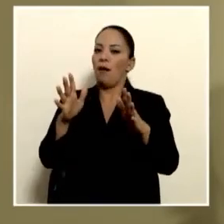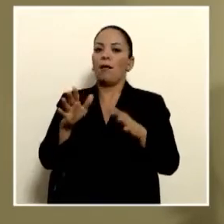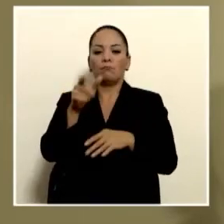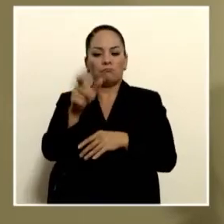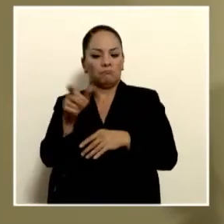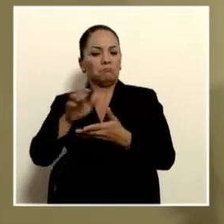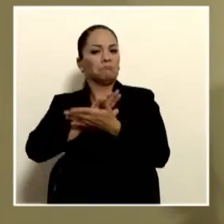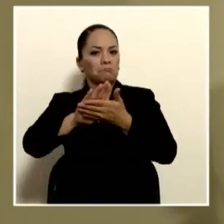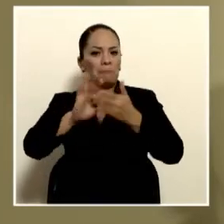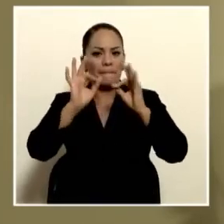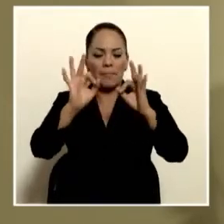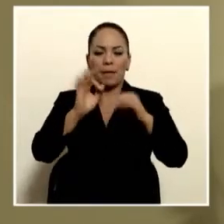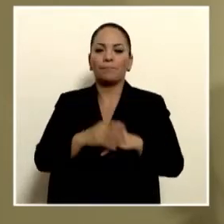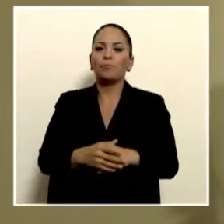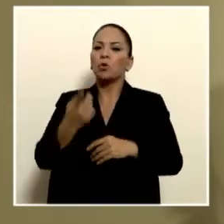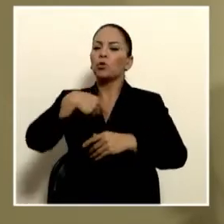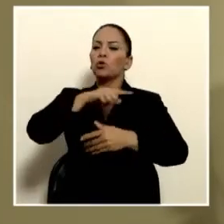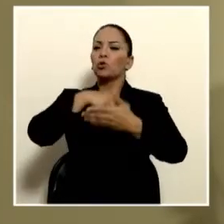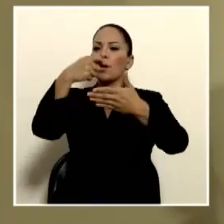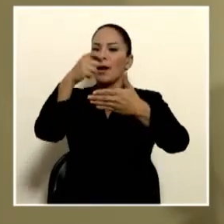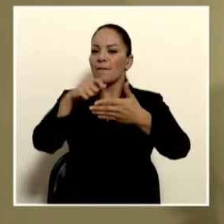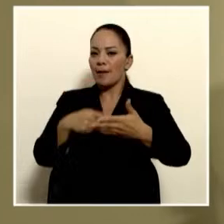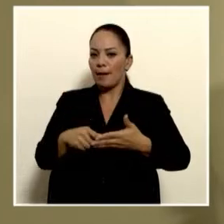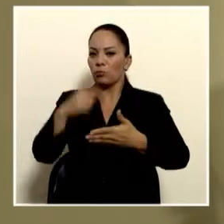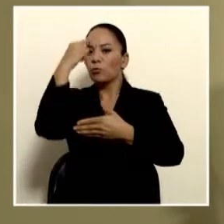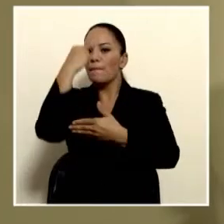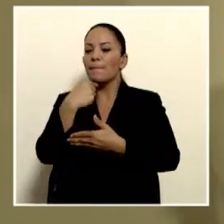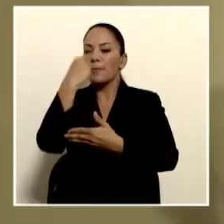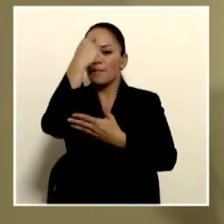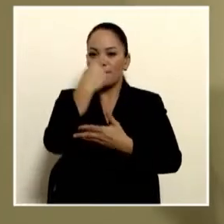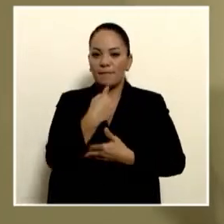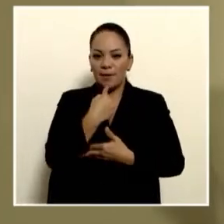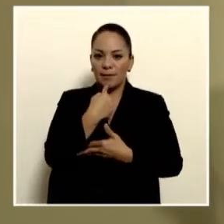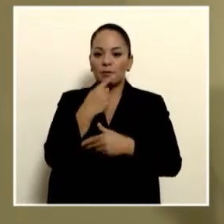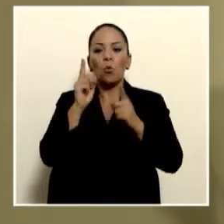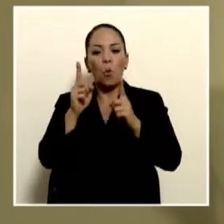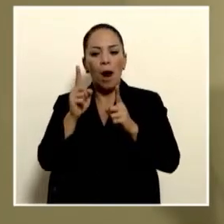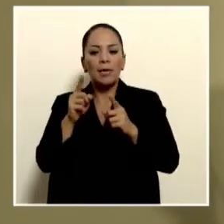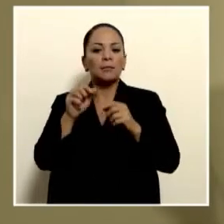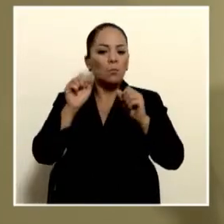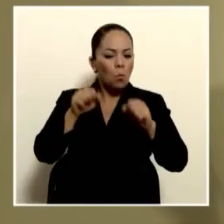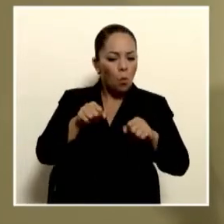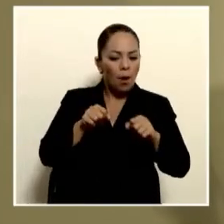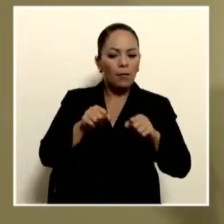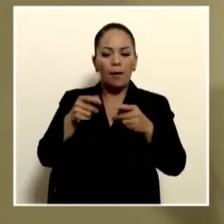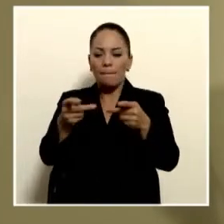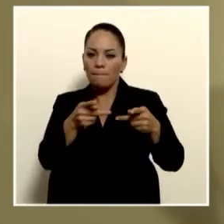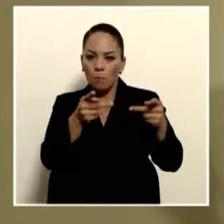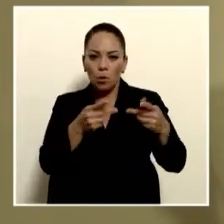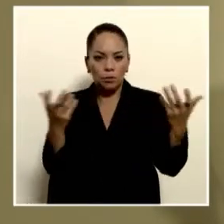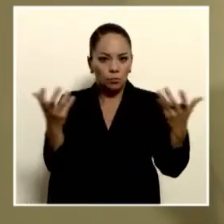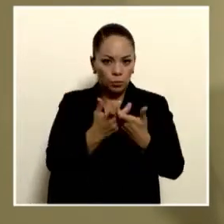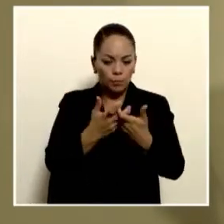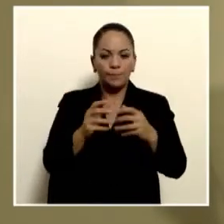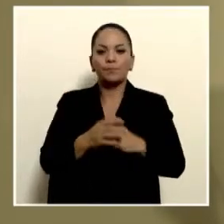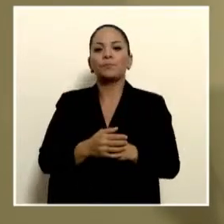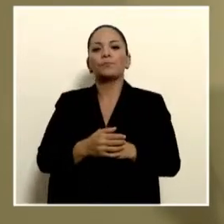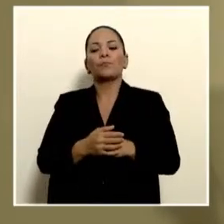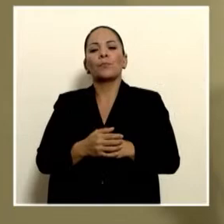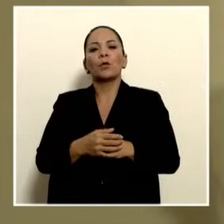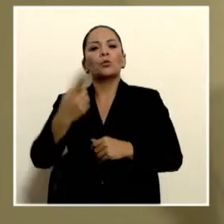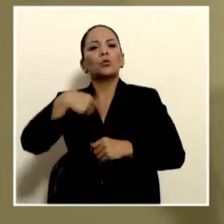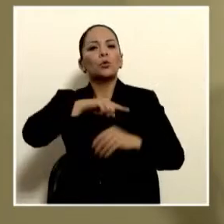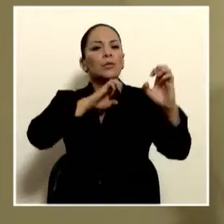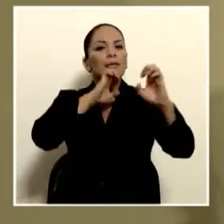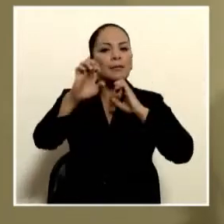antemano, calificamos los perfiles admisibles, hicimos